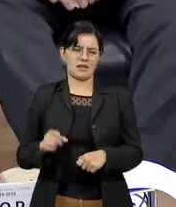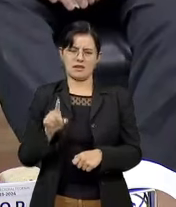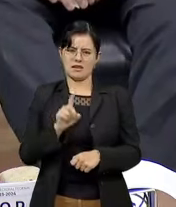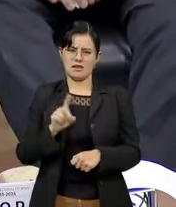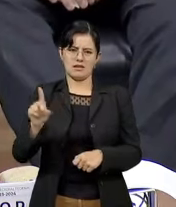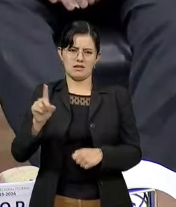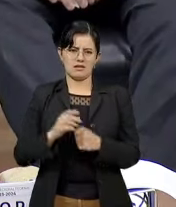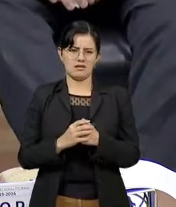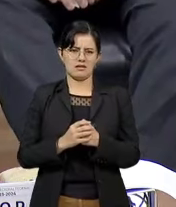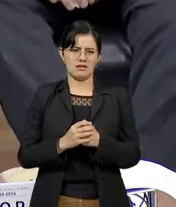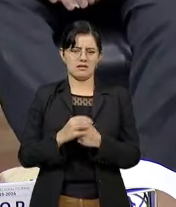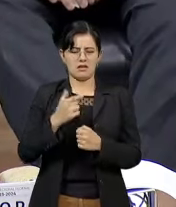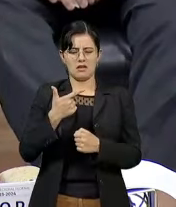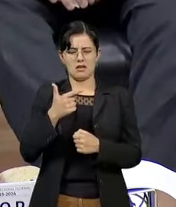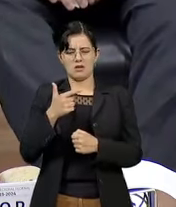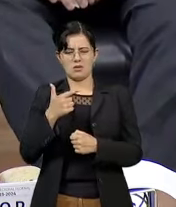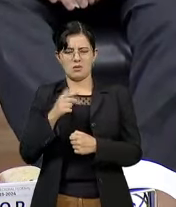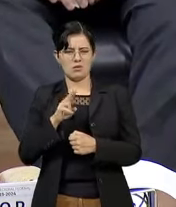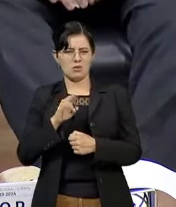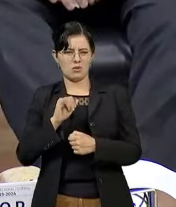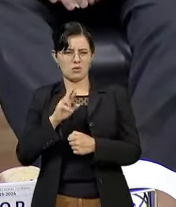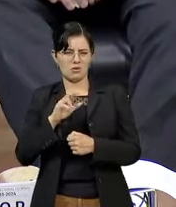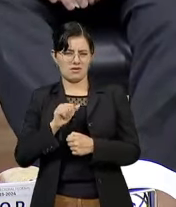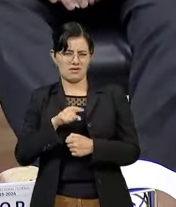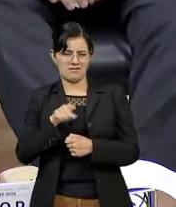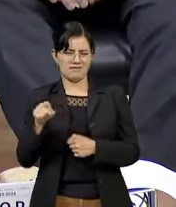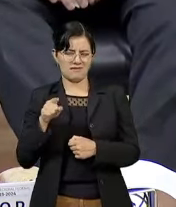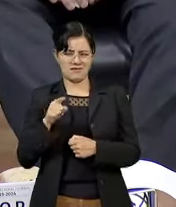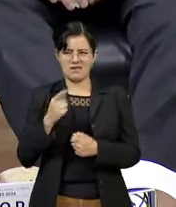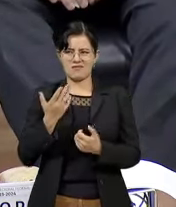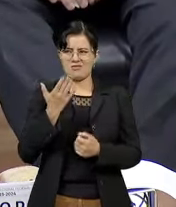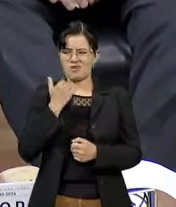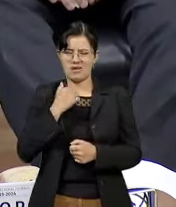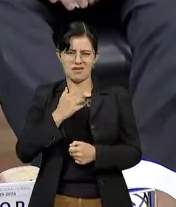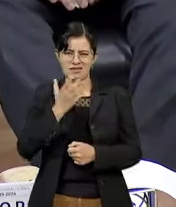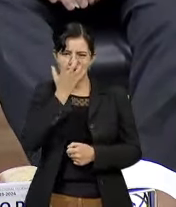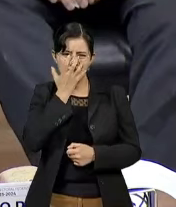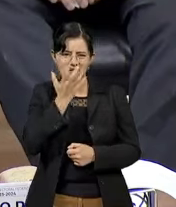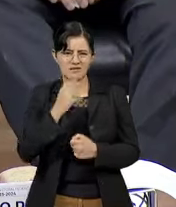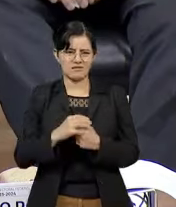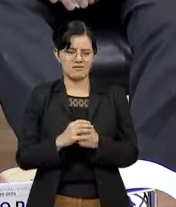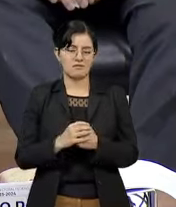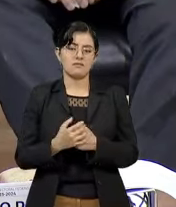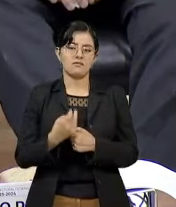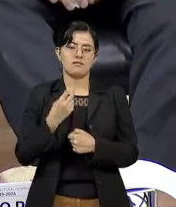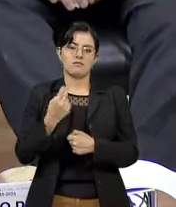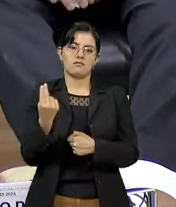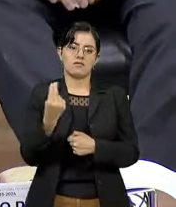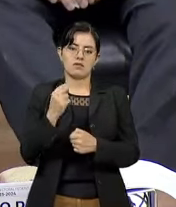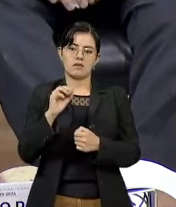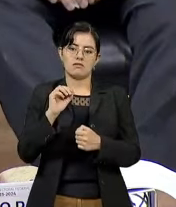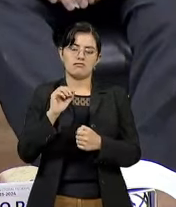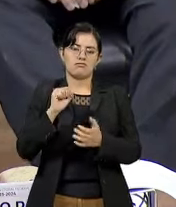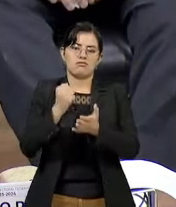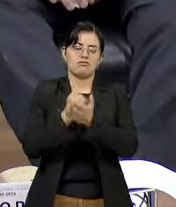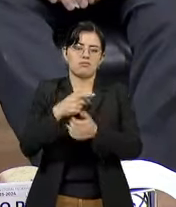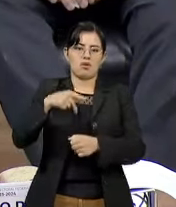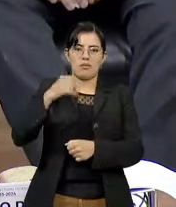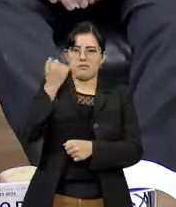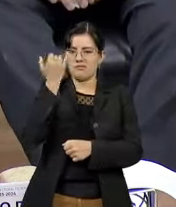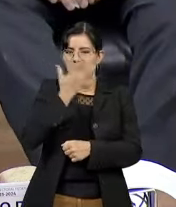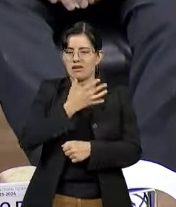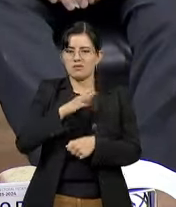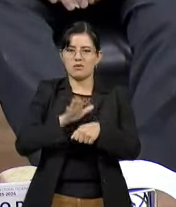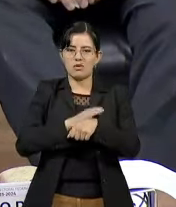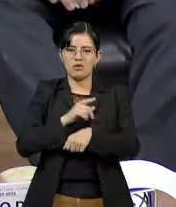gerera gerera con h no tiene contenido no tiene seriedad No tiene palabra bueno Tiene que usar el logotipo del INE para que le crean porque ni con